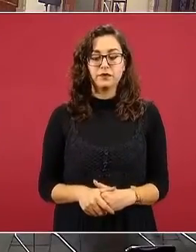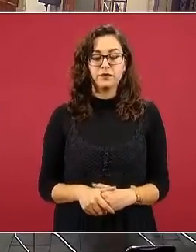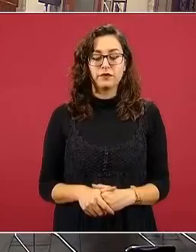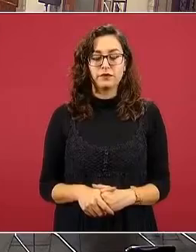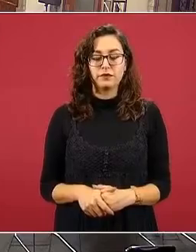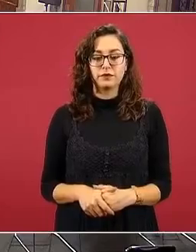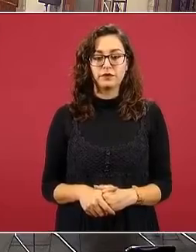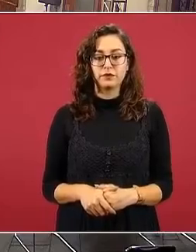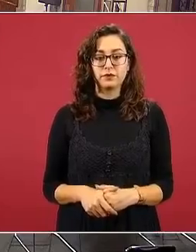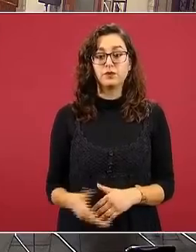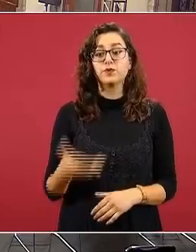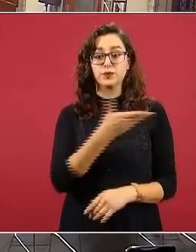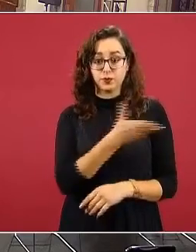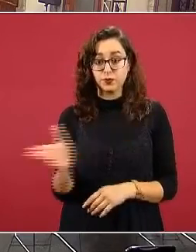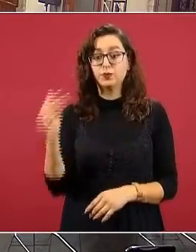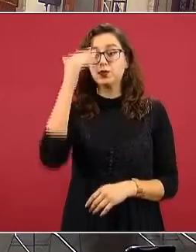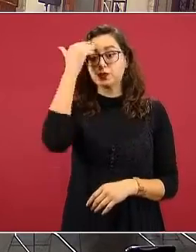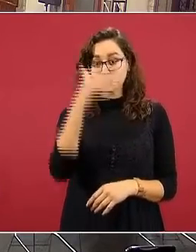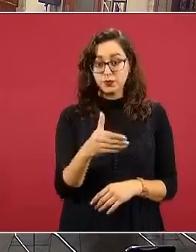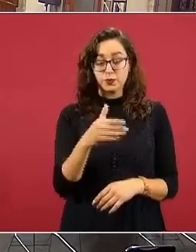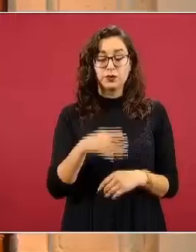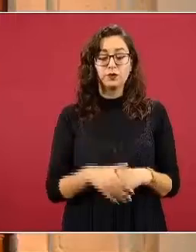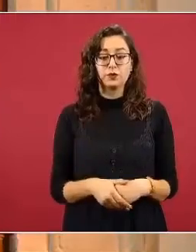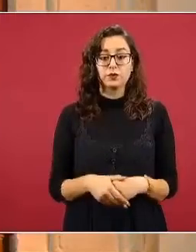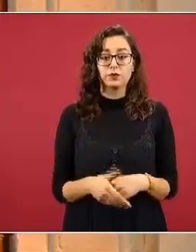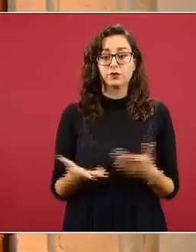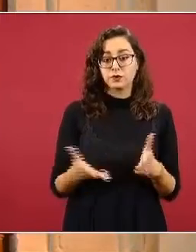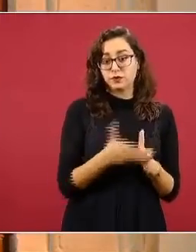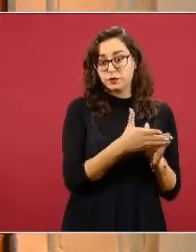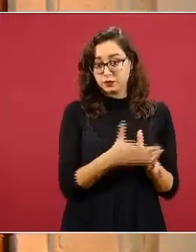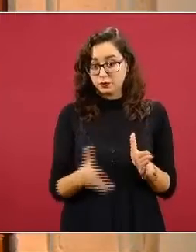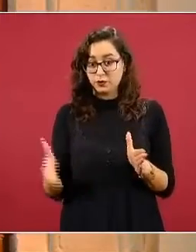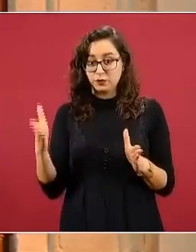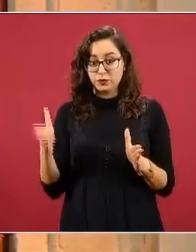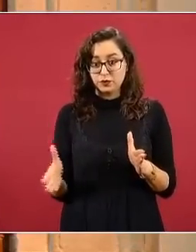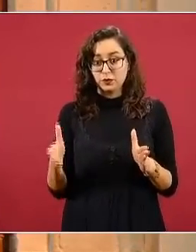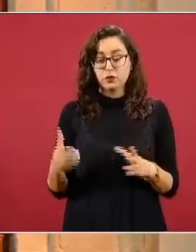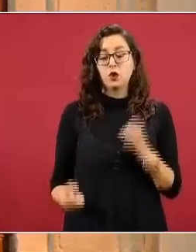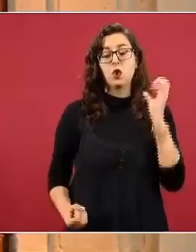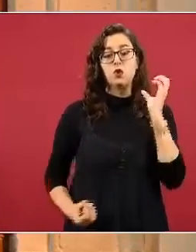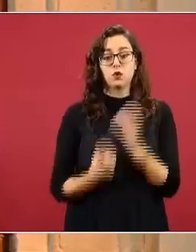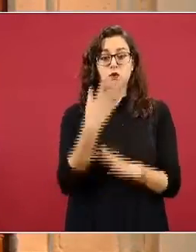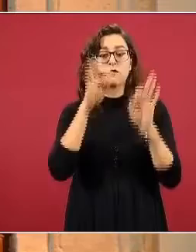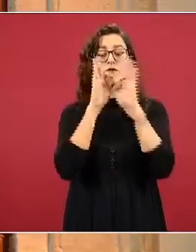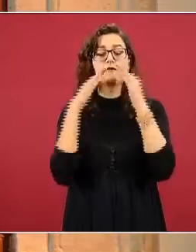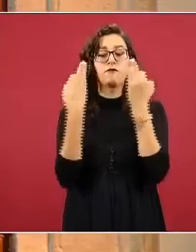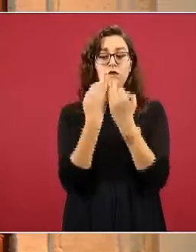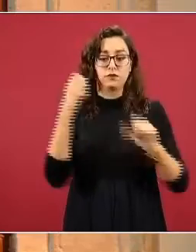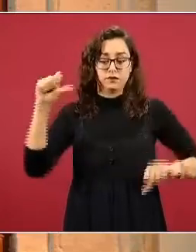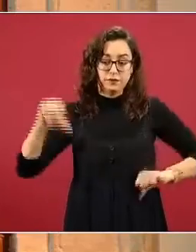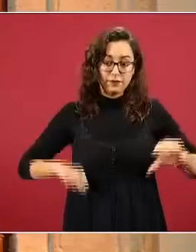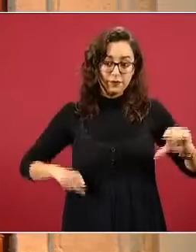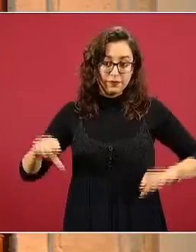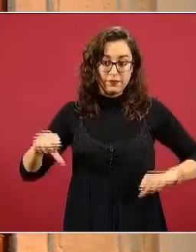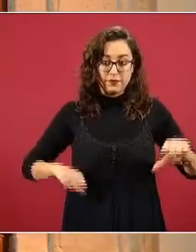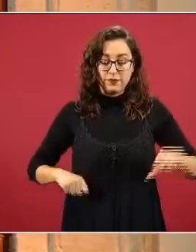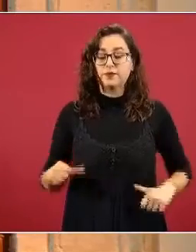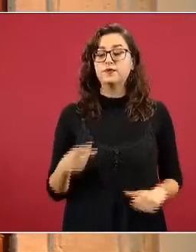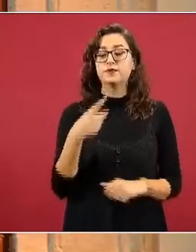ustedes ya saben, estamos transitando por este periodo al que hemos denominado de la nueva normalidad. Son